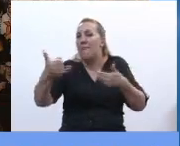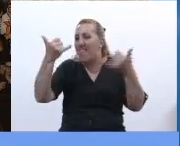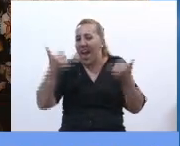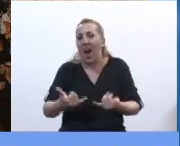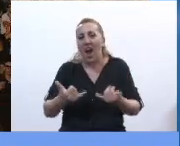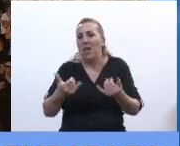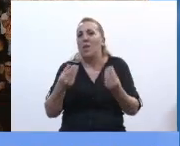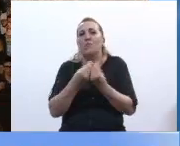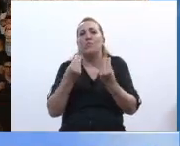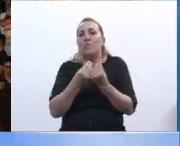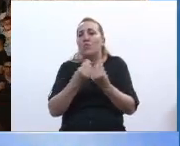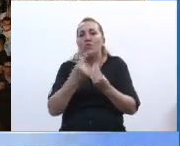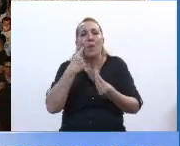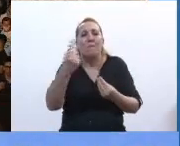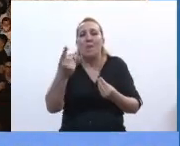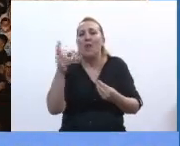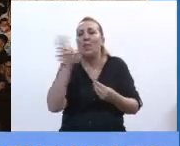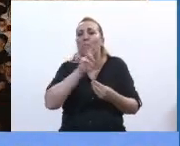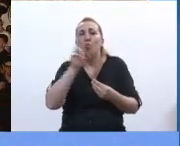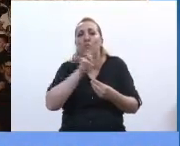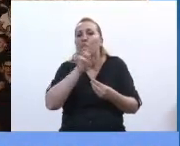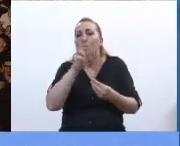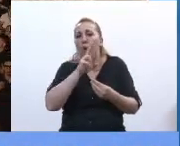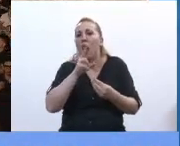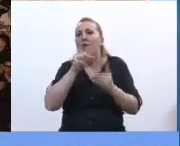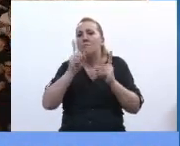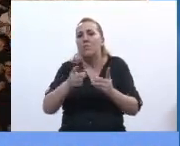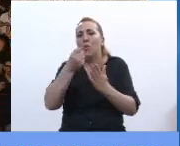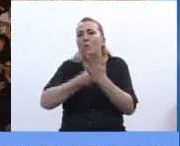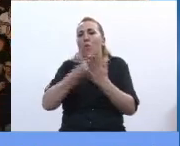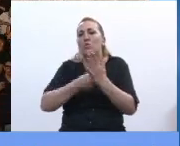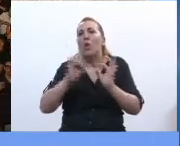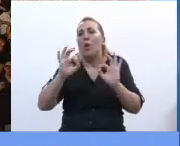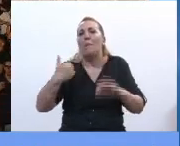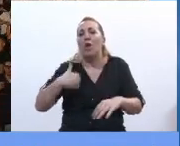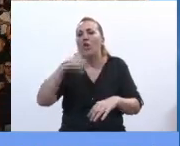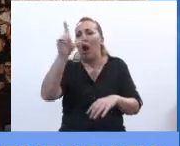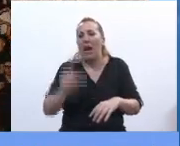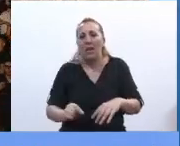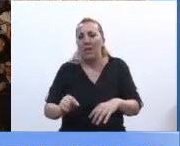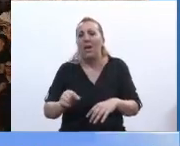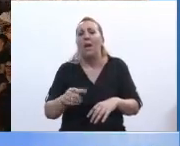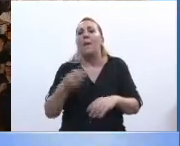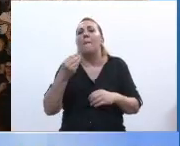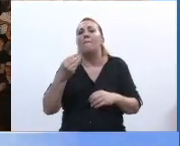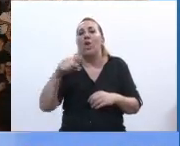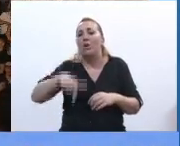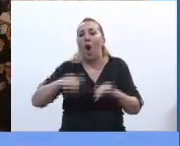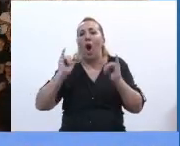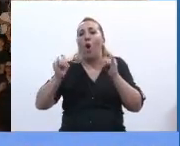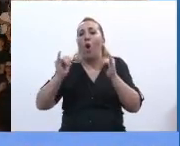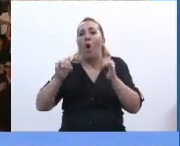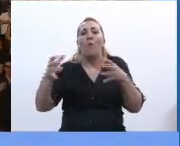cientos de miles de mujeres que llevan adelante esta lucha en todo el territorio nacional porque hay una generación de